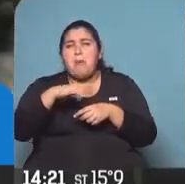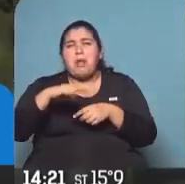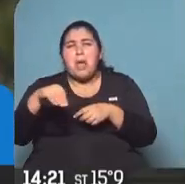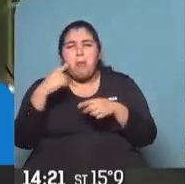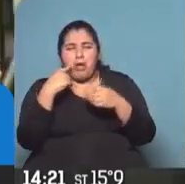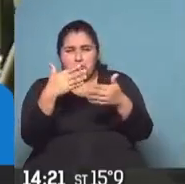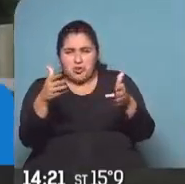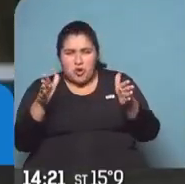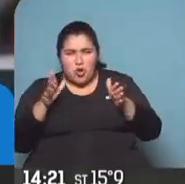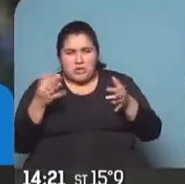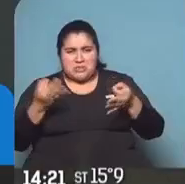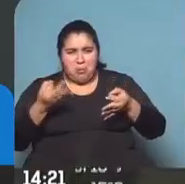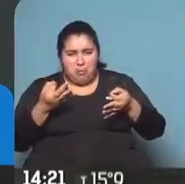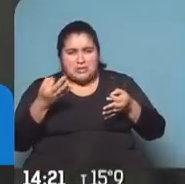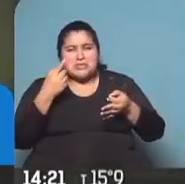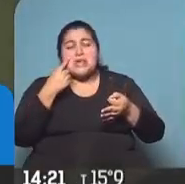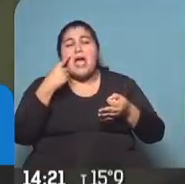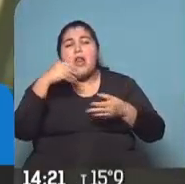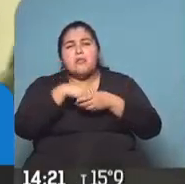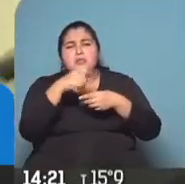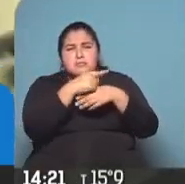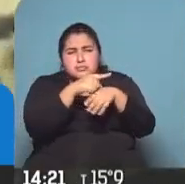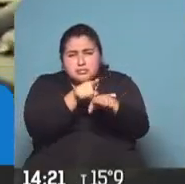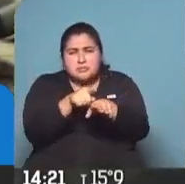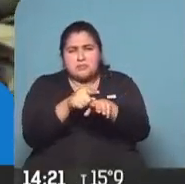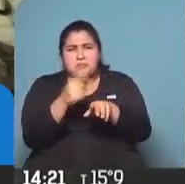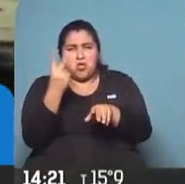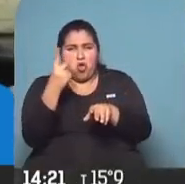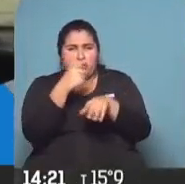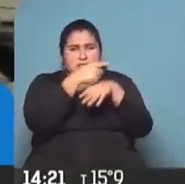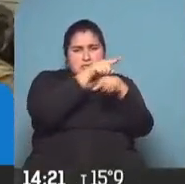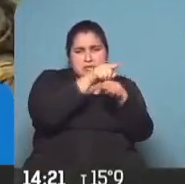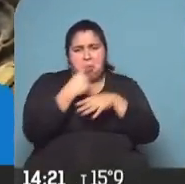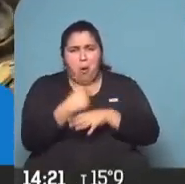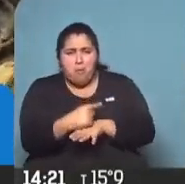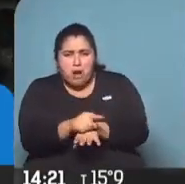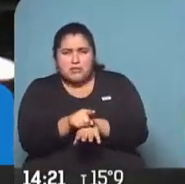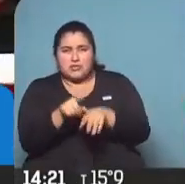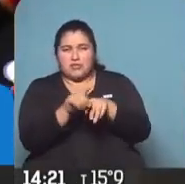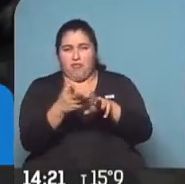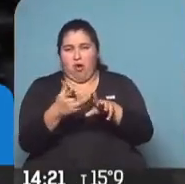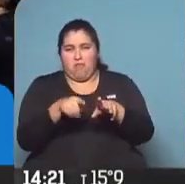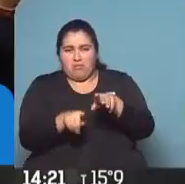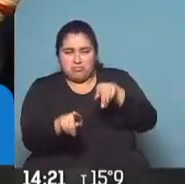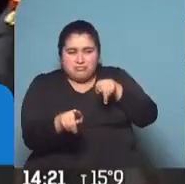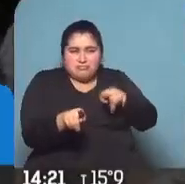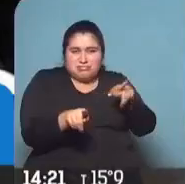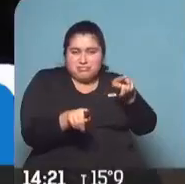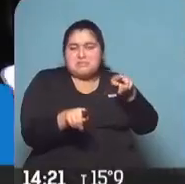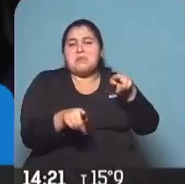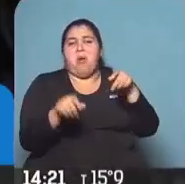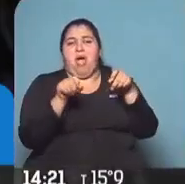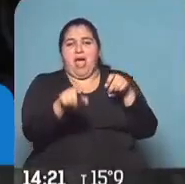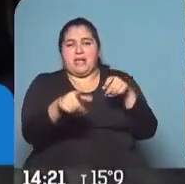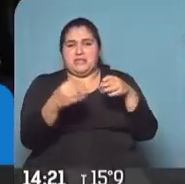diferente capacitadoras 17,62 en sus torretas y en su cola muchos de estos vehículos